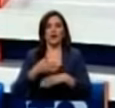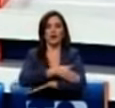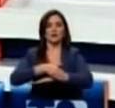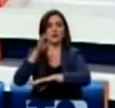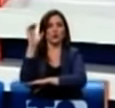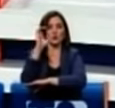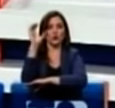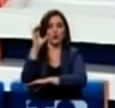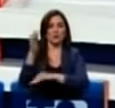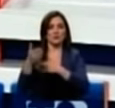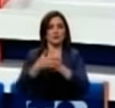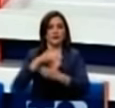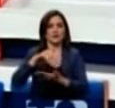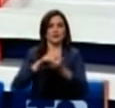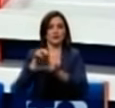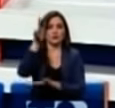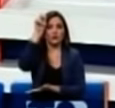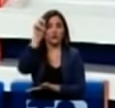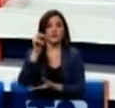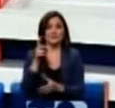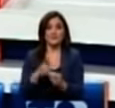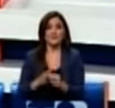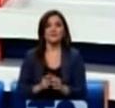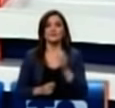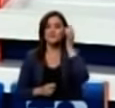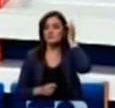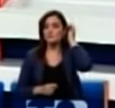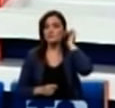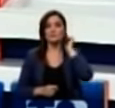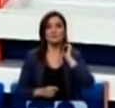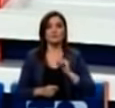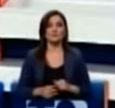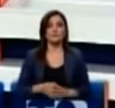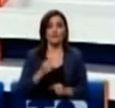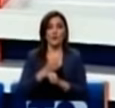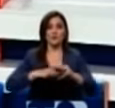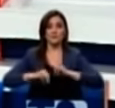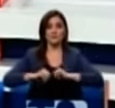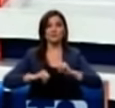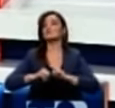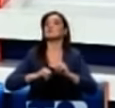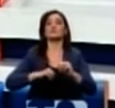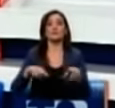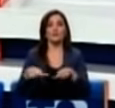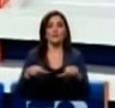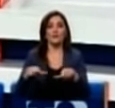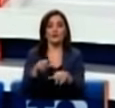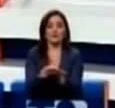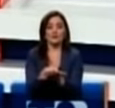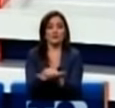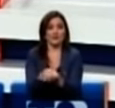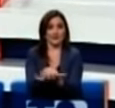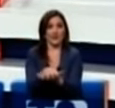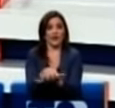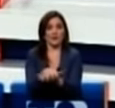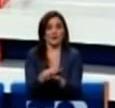Gran Colombia en el centro norte de Quito. Los trabajos del metro para la ciudad se llevarán a cabo en el sector de la Alameda. Así que,